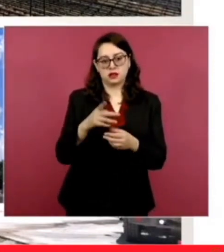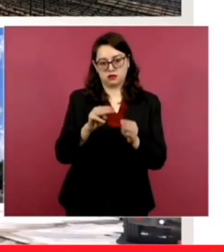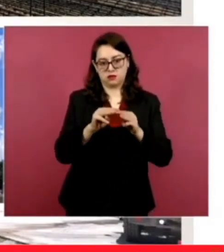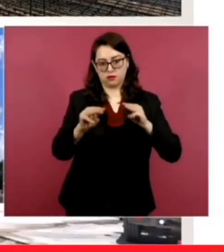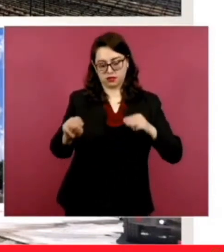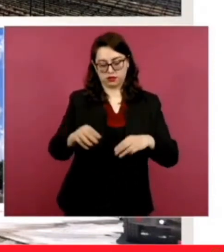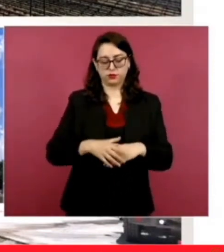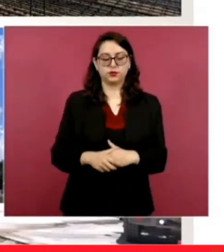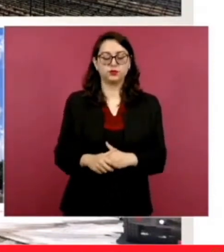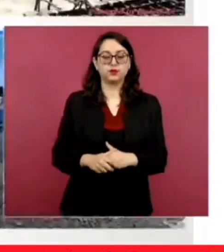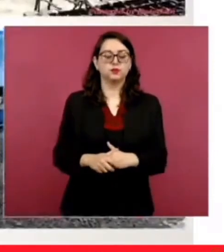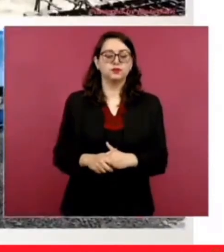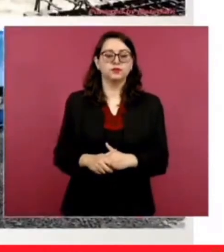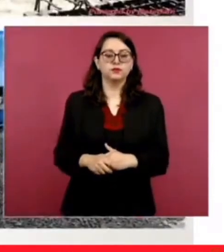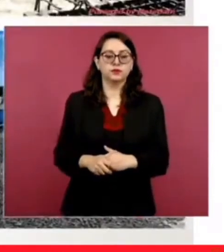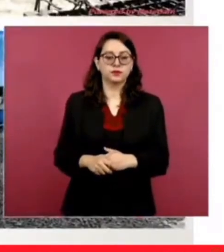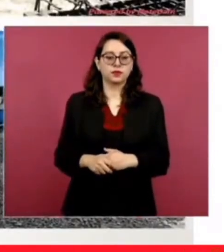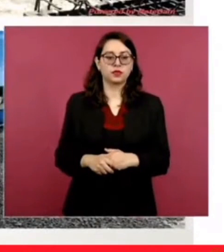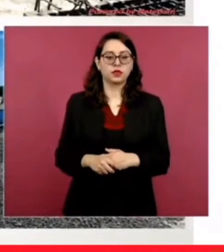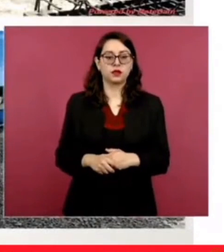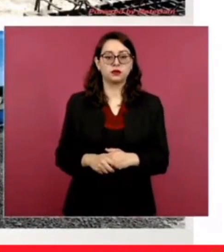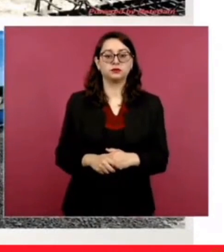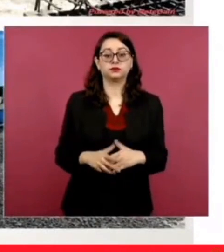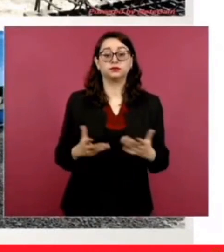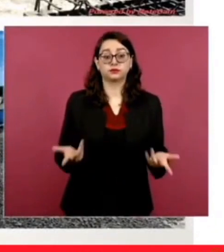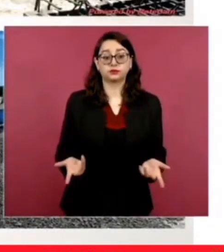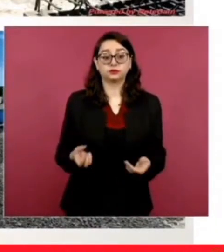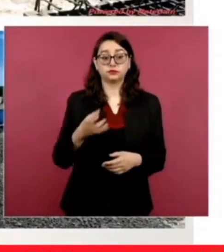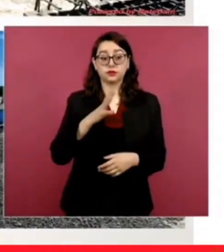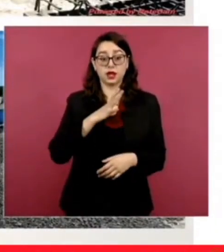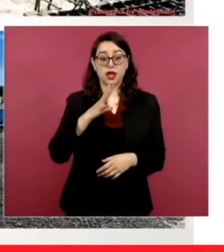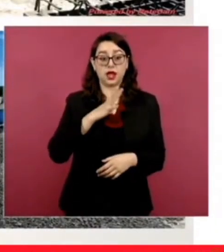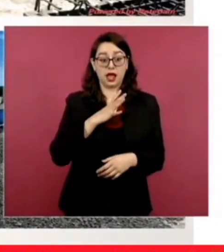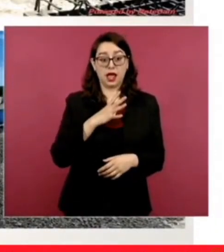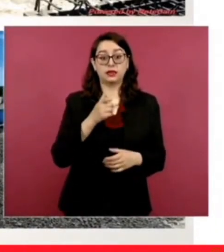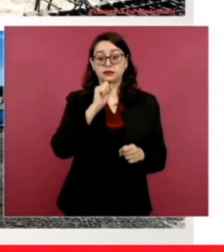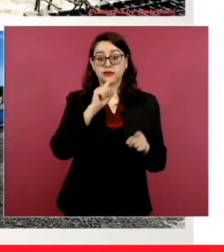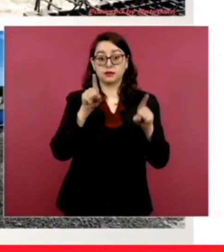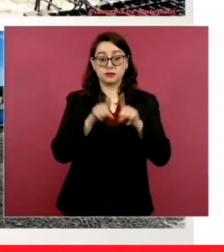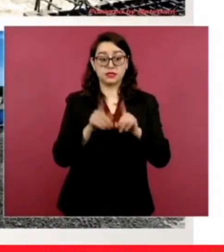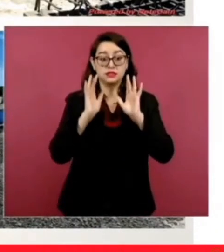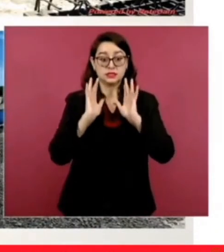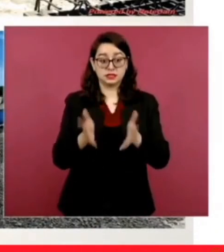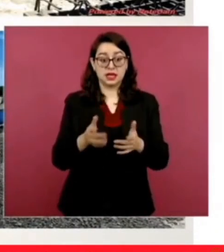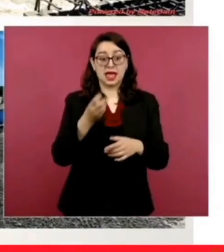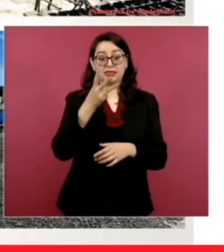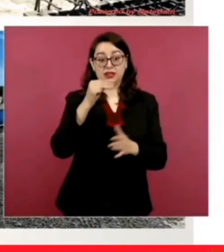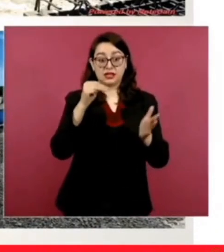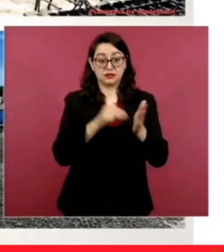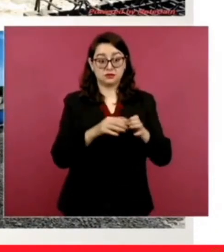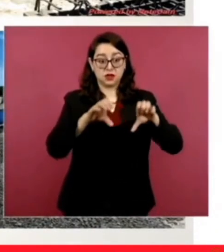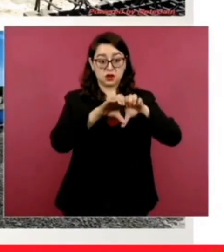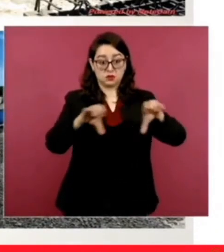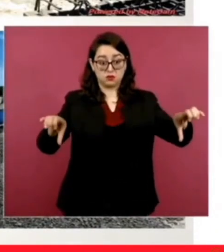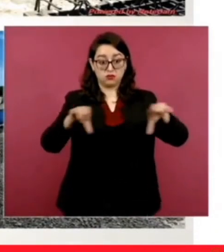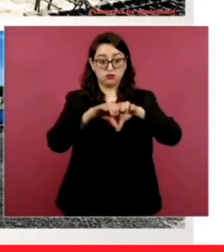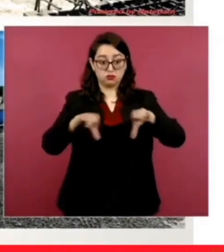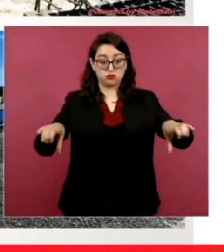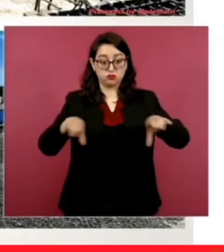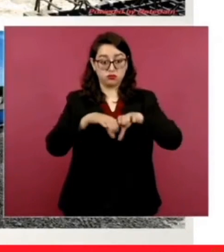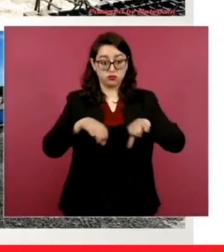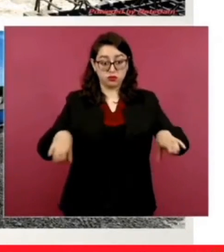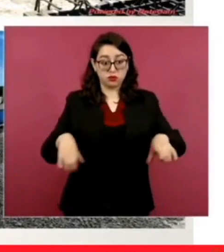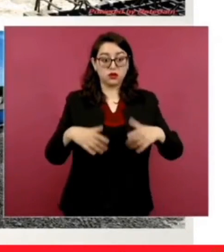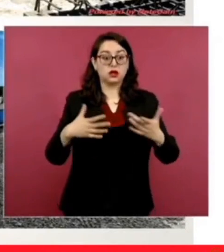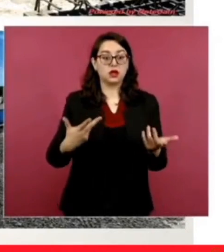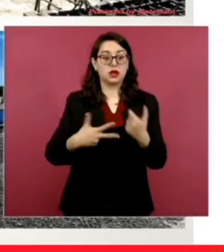planta de prefabricados, en Expujá, ya se tienen más de 3.000 traves prefabricadas, más de 13.000 tabletas prefabricadas, 89